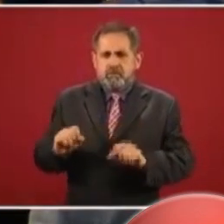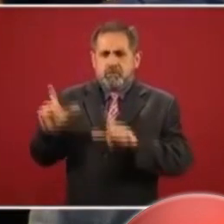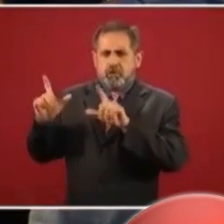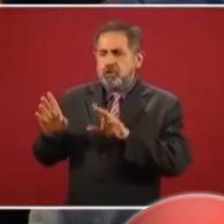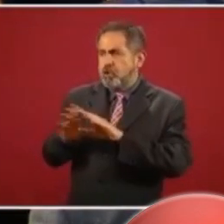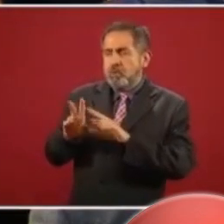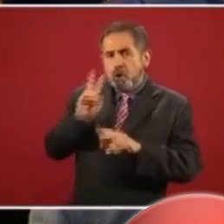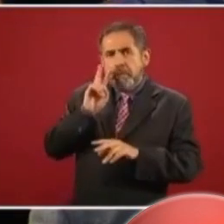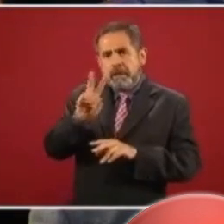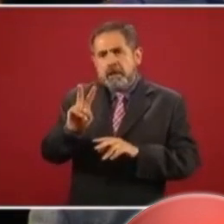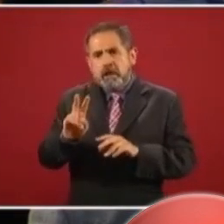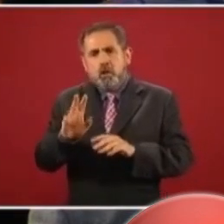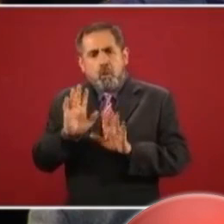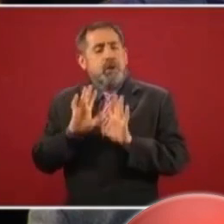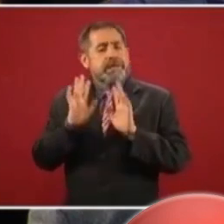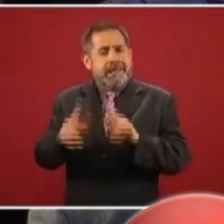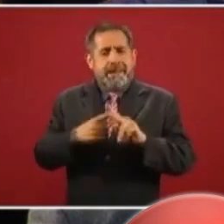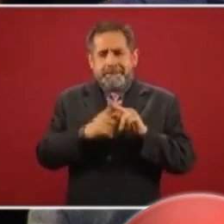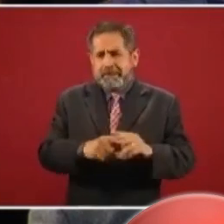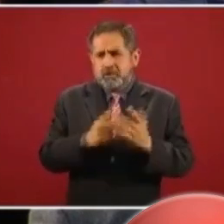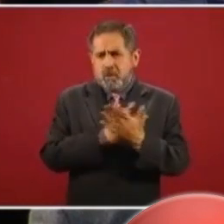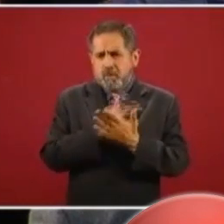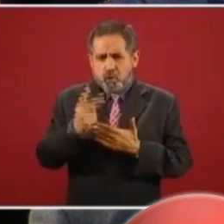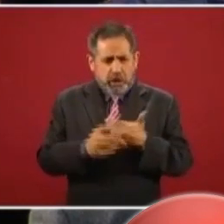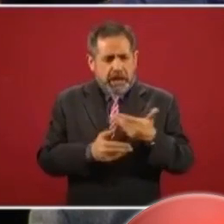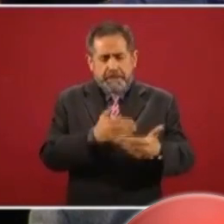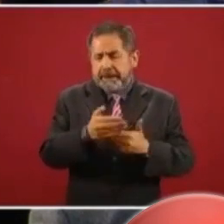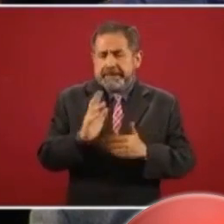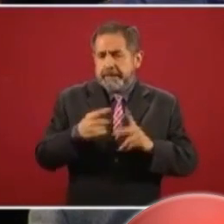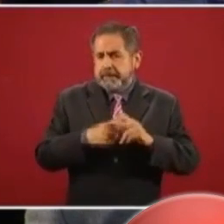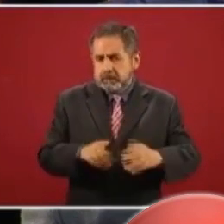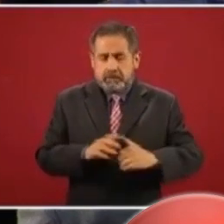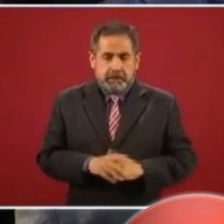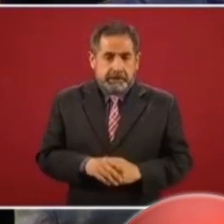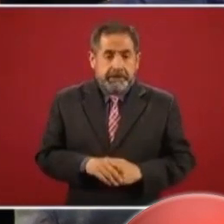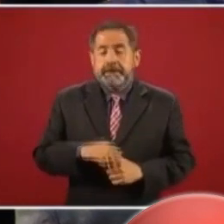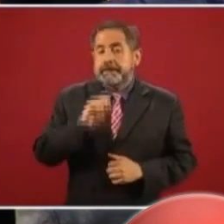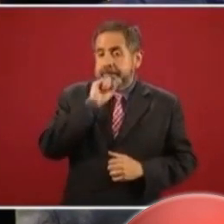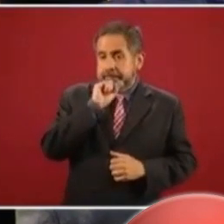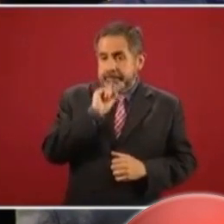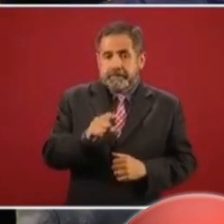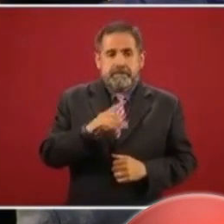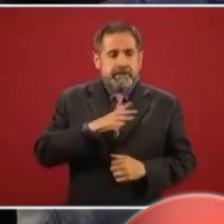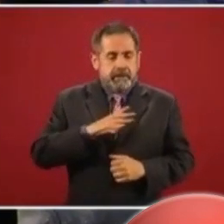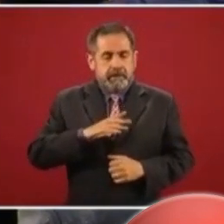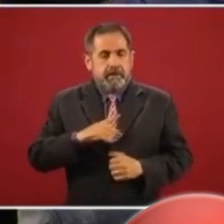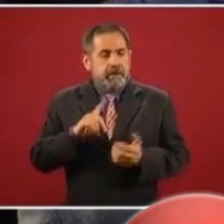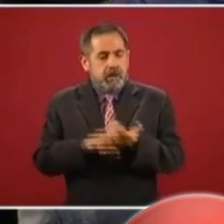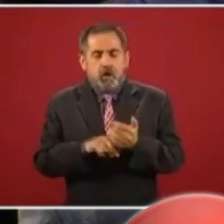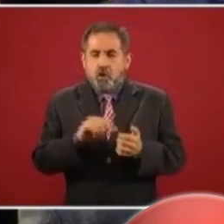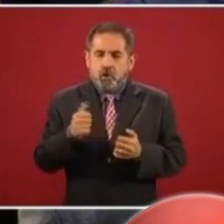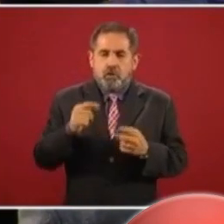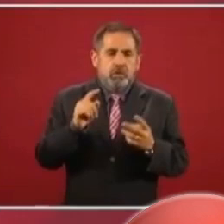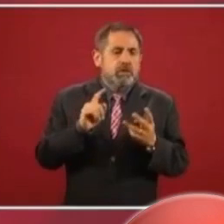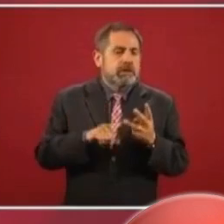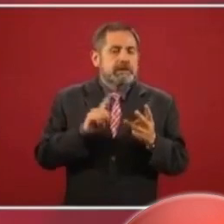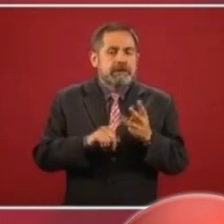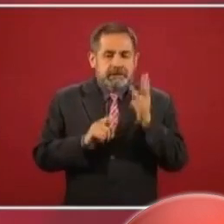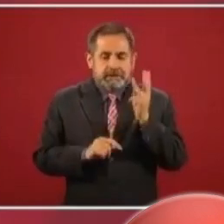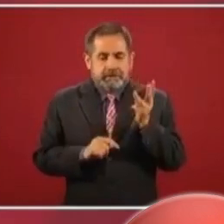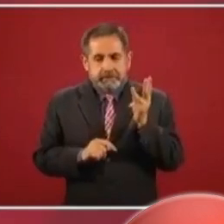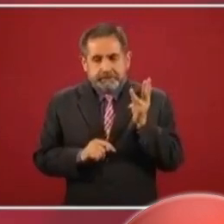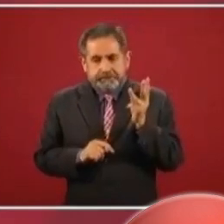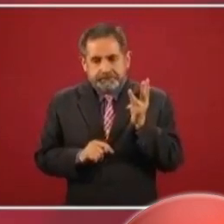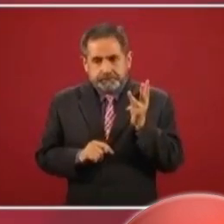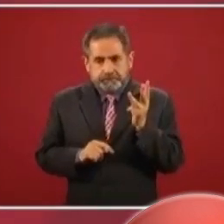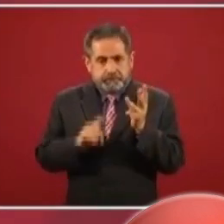avance, porque ya empezó el programa de tiempo completo. Adicionalmente a eso, hay una parte más, que es